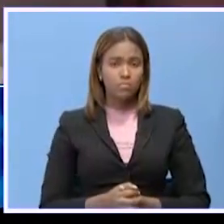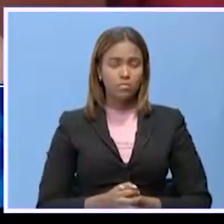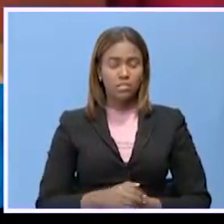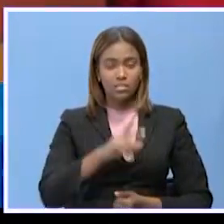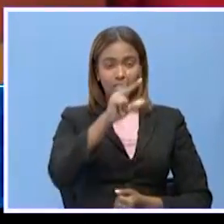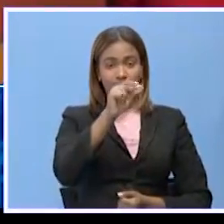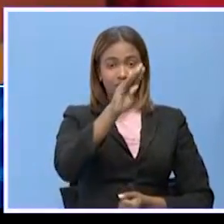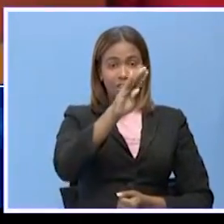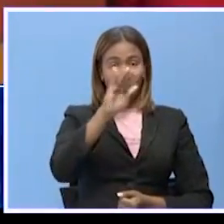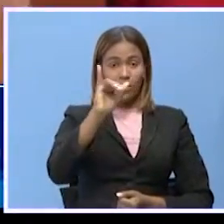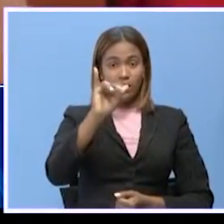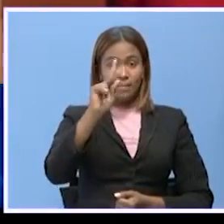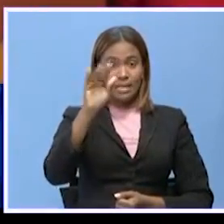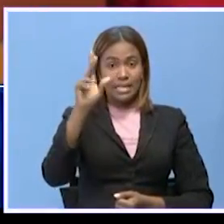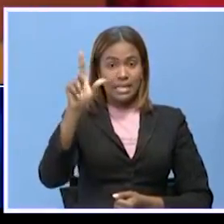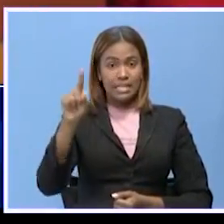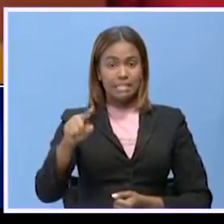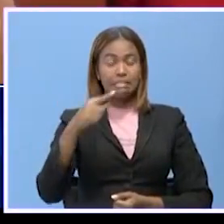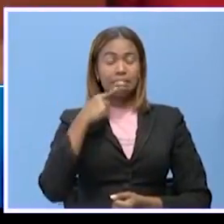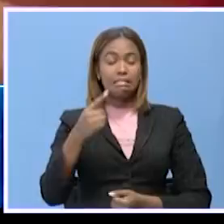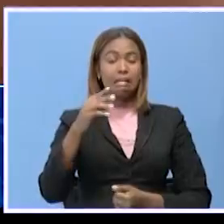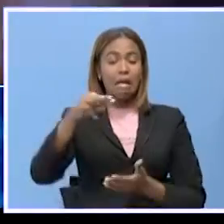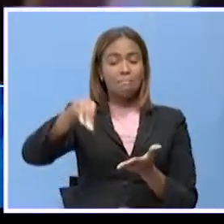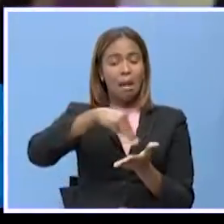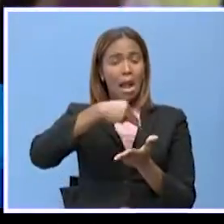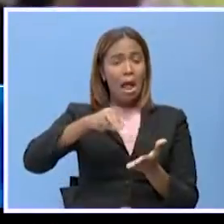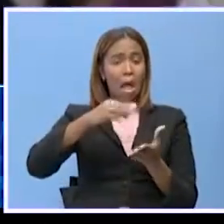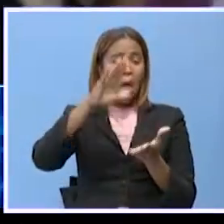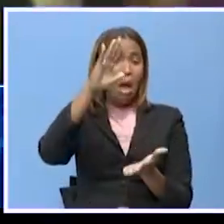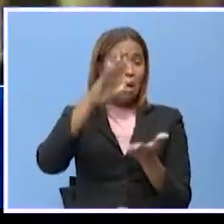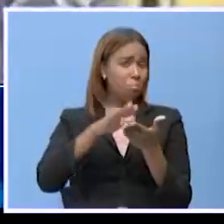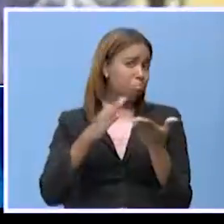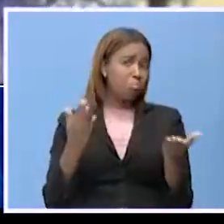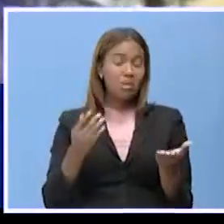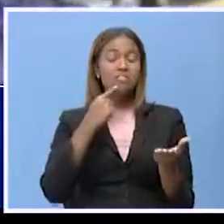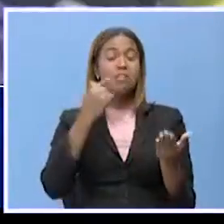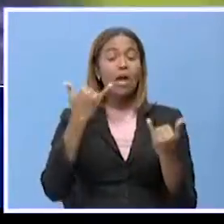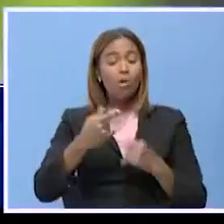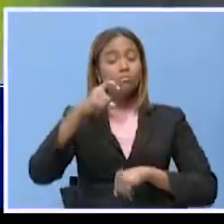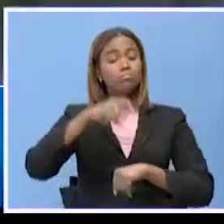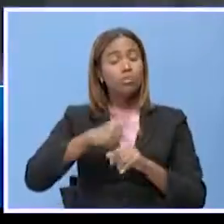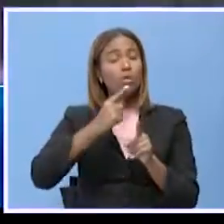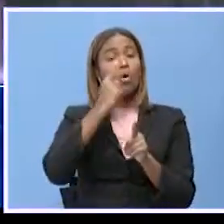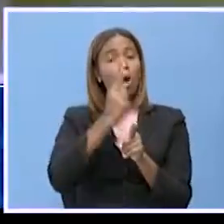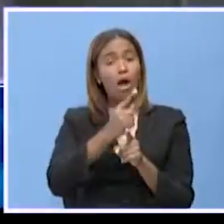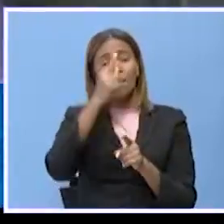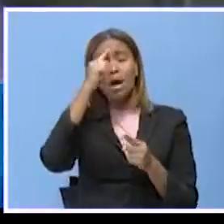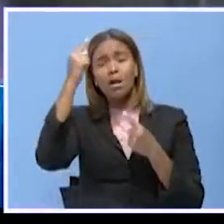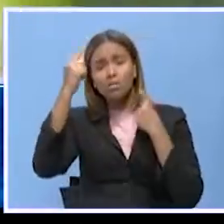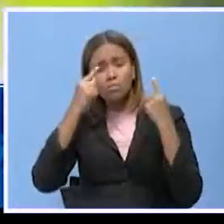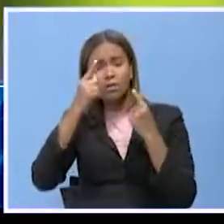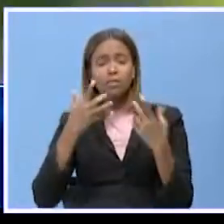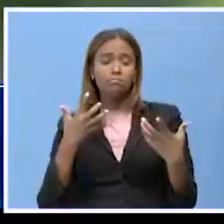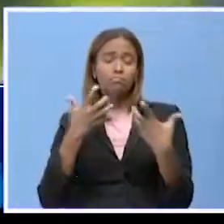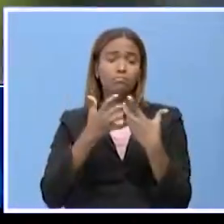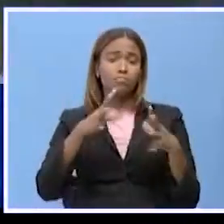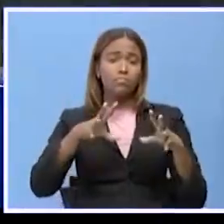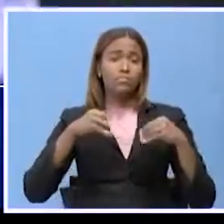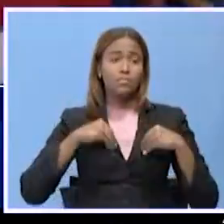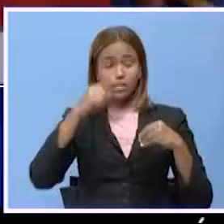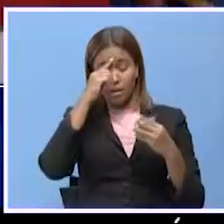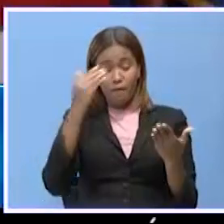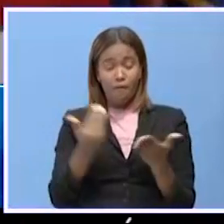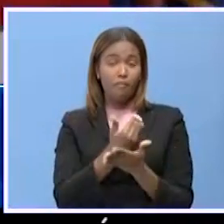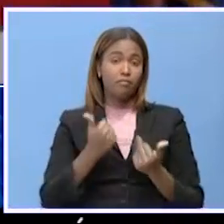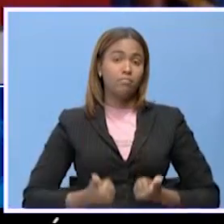Rubí Pérez, quien afirma que el merengue no está de capa caída, entiende que los actuales momentos son de reflexión y de adaptarse a la nueva